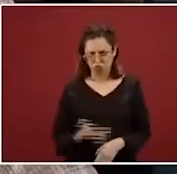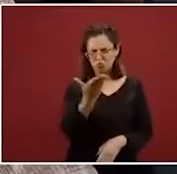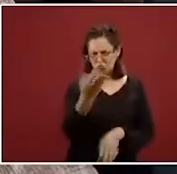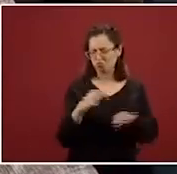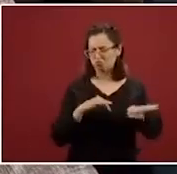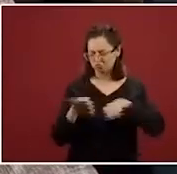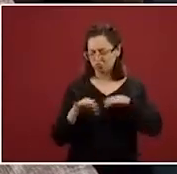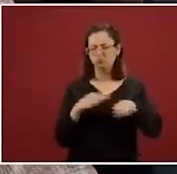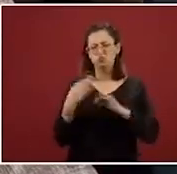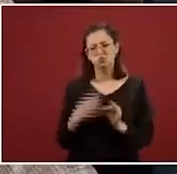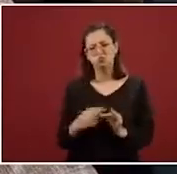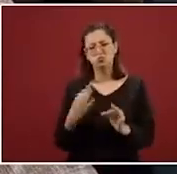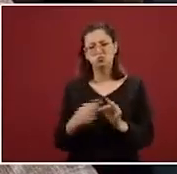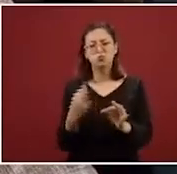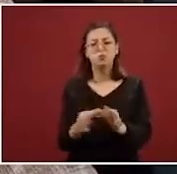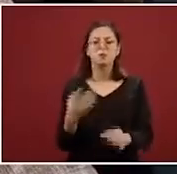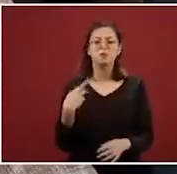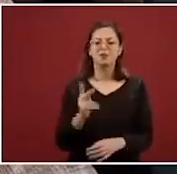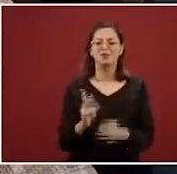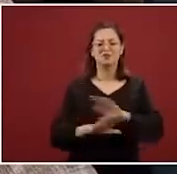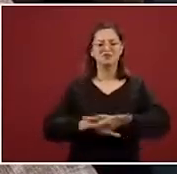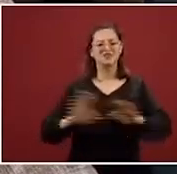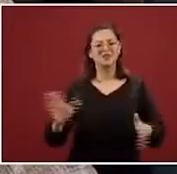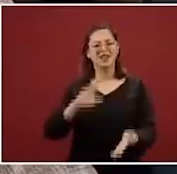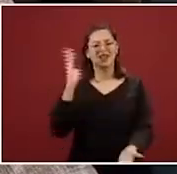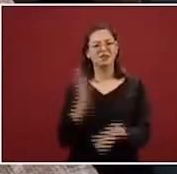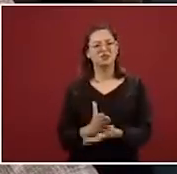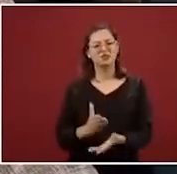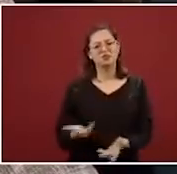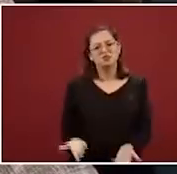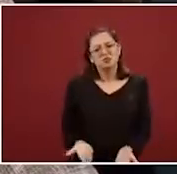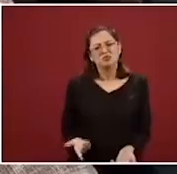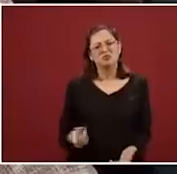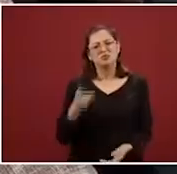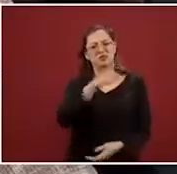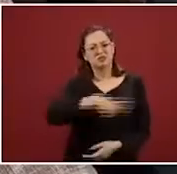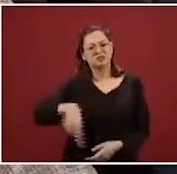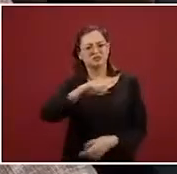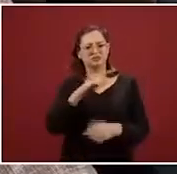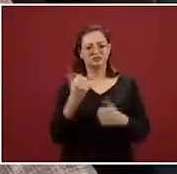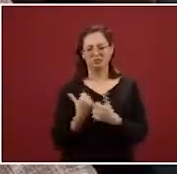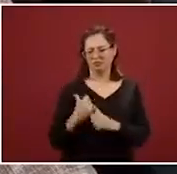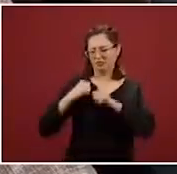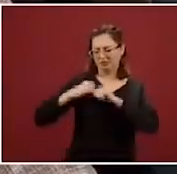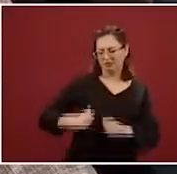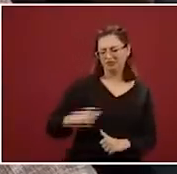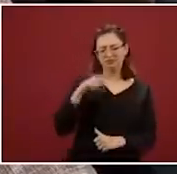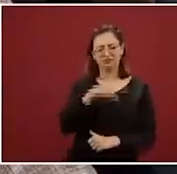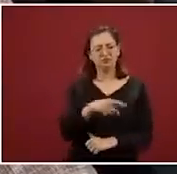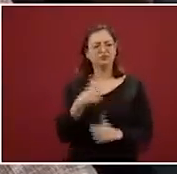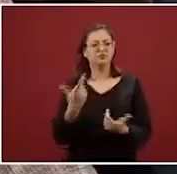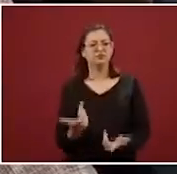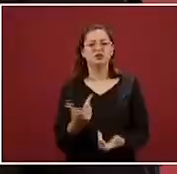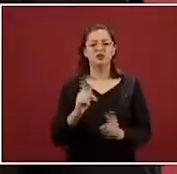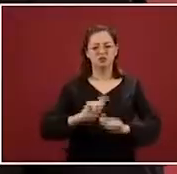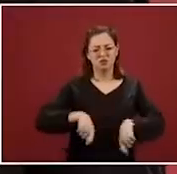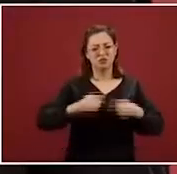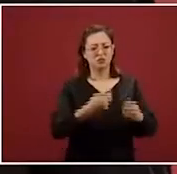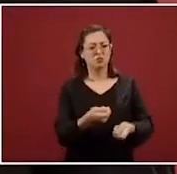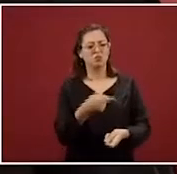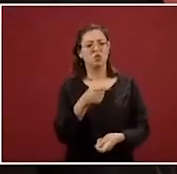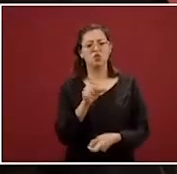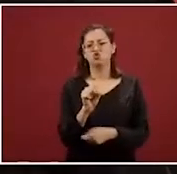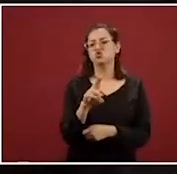¿no apoyaría iniciativas como esta de que a los superdelegados se les prohíba aspirar a puestos públicos? Sí,